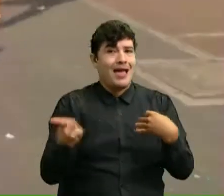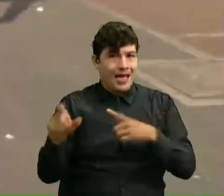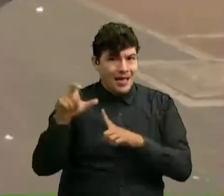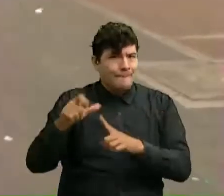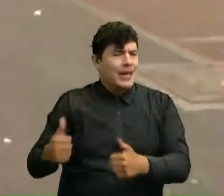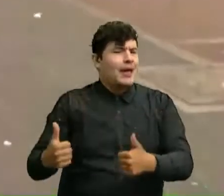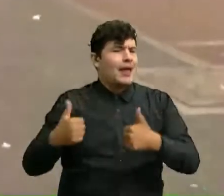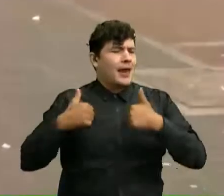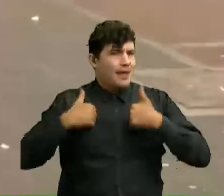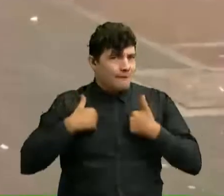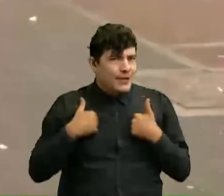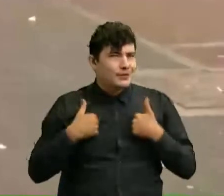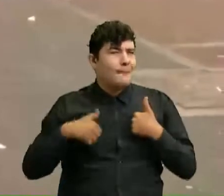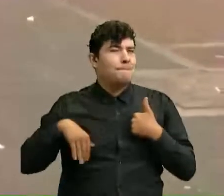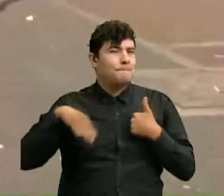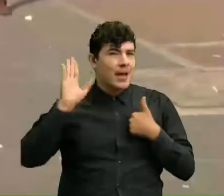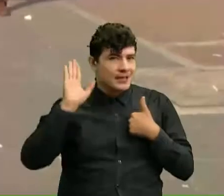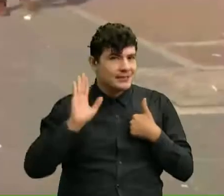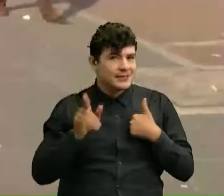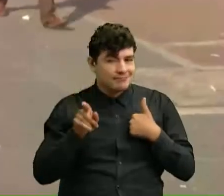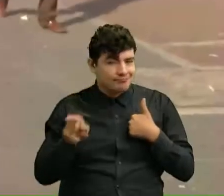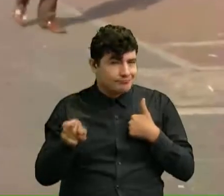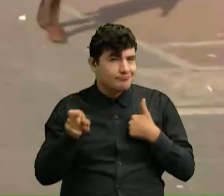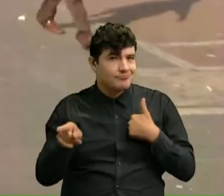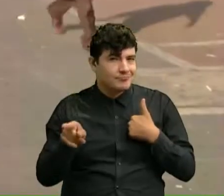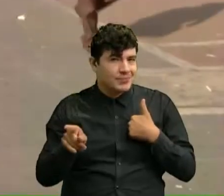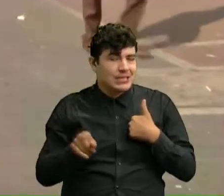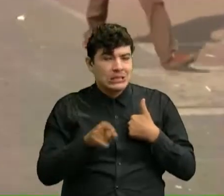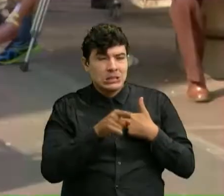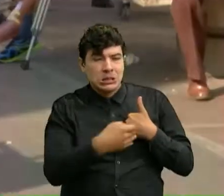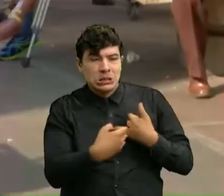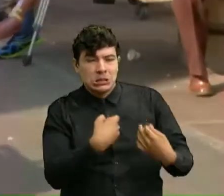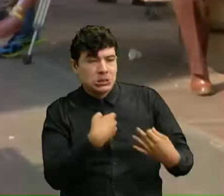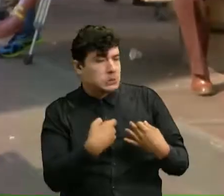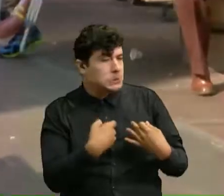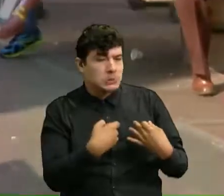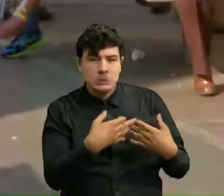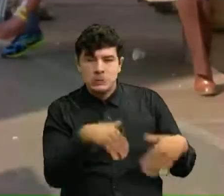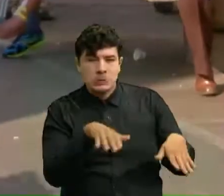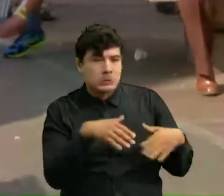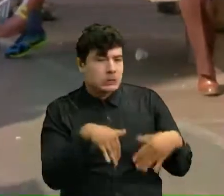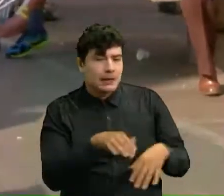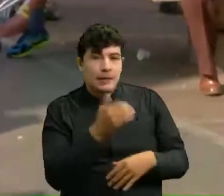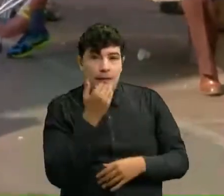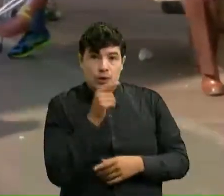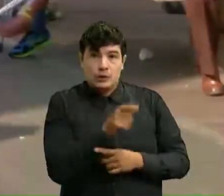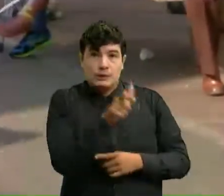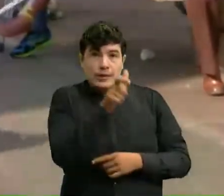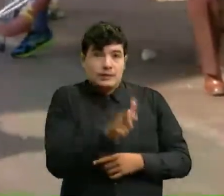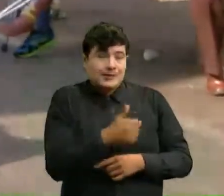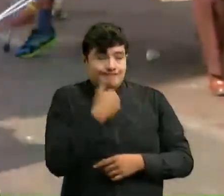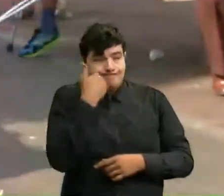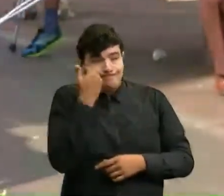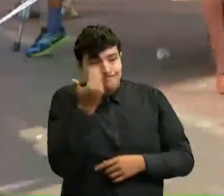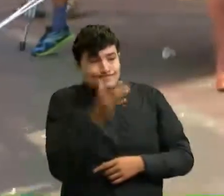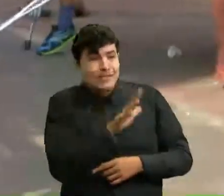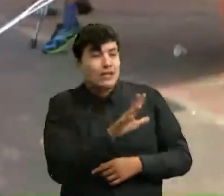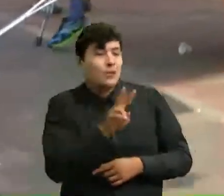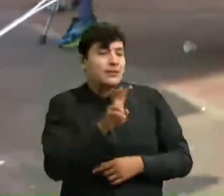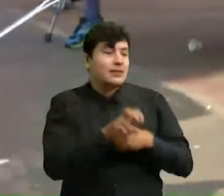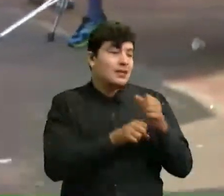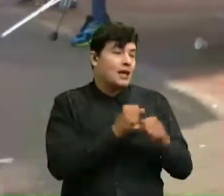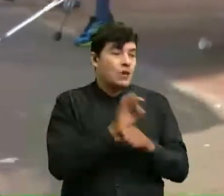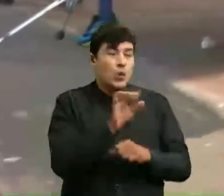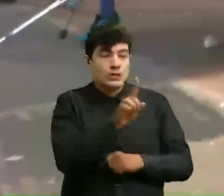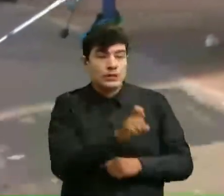media con prestación definida administrado por Colpensiones, si la persona ya superó la edad para trasladarse de manera directa, lo